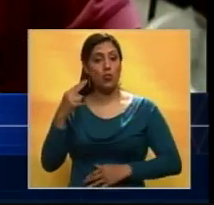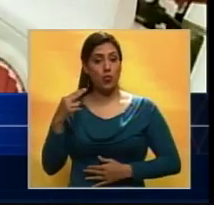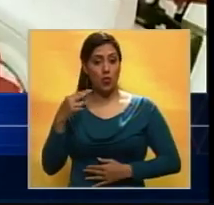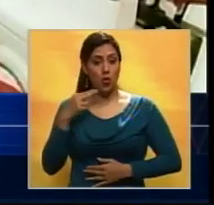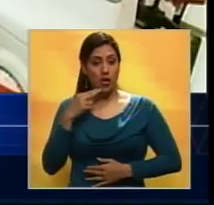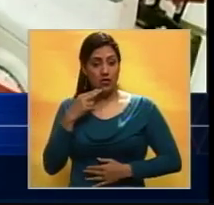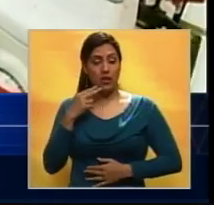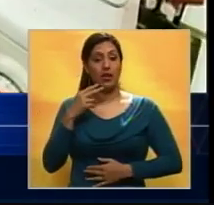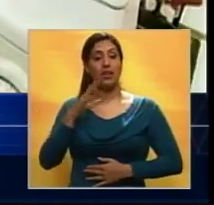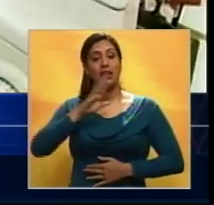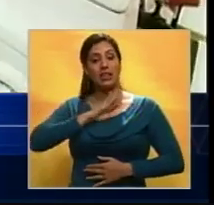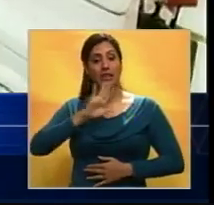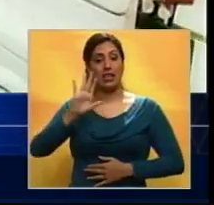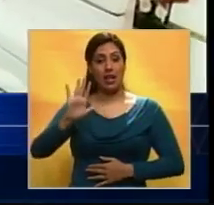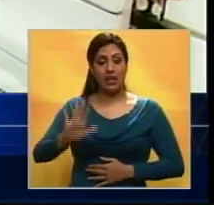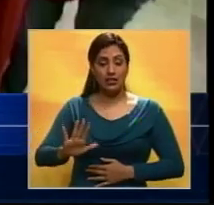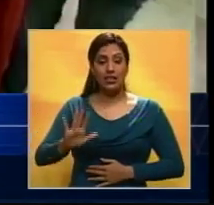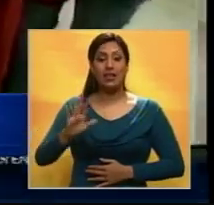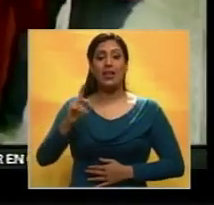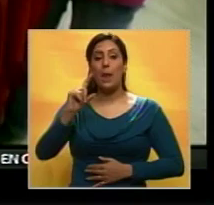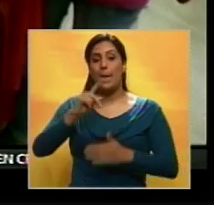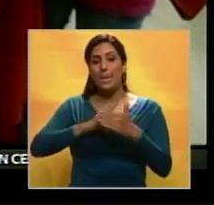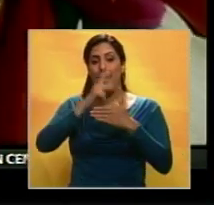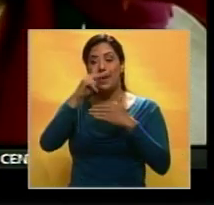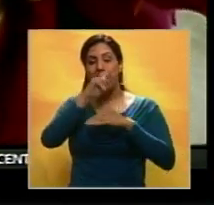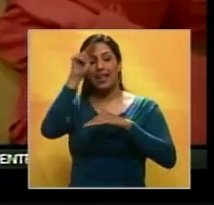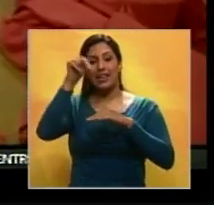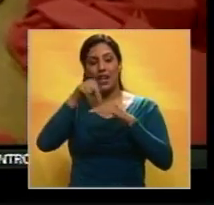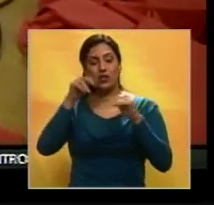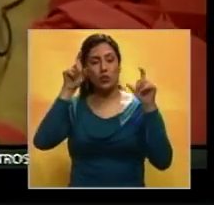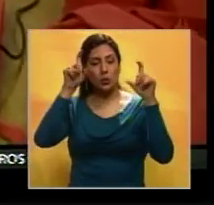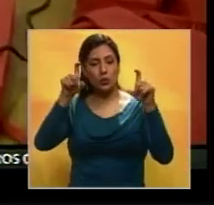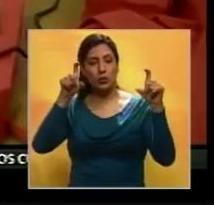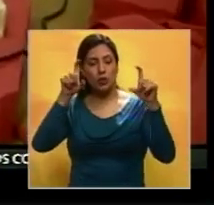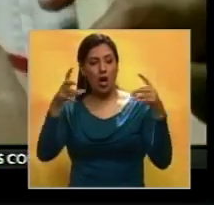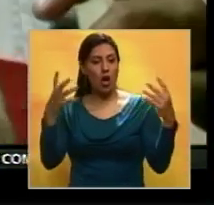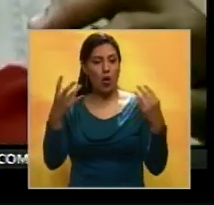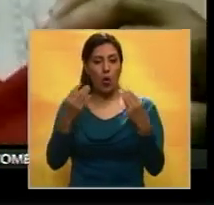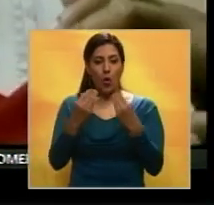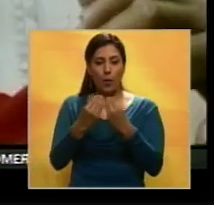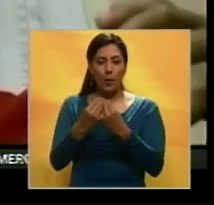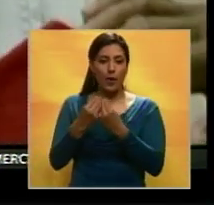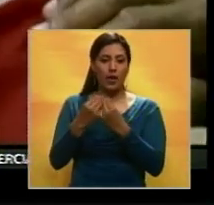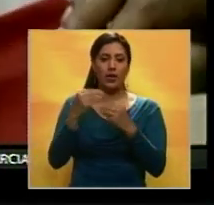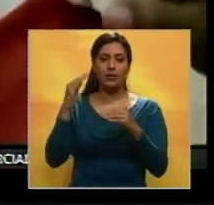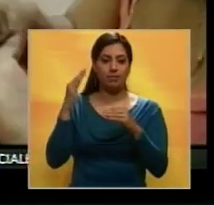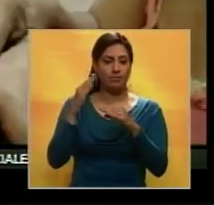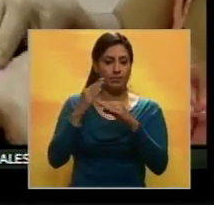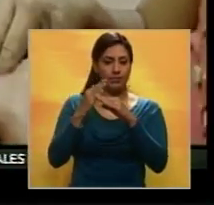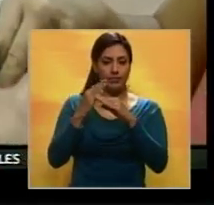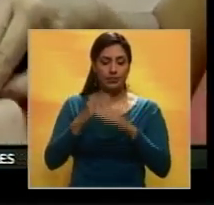bolivariano ha contemplado el Plan Nacional de Formación y Acompañamiento.